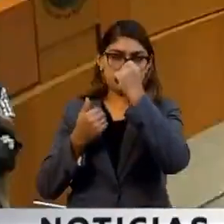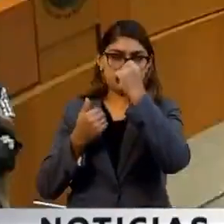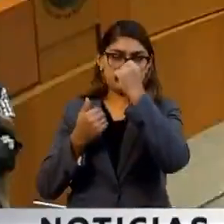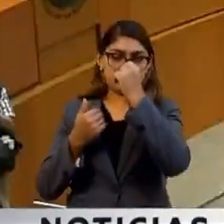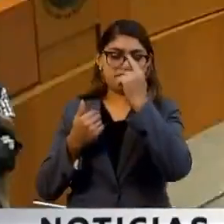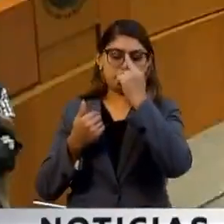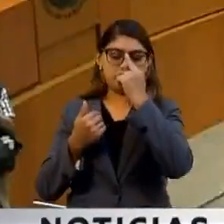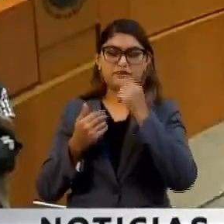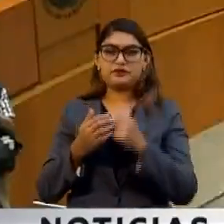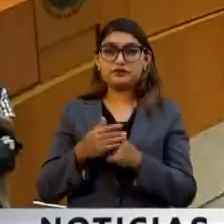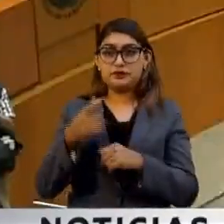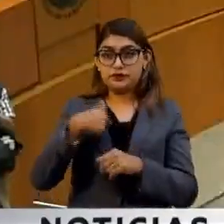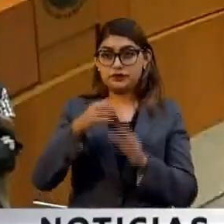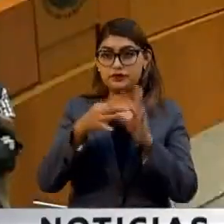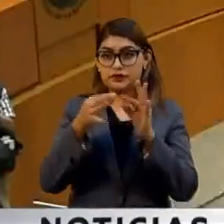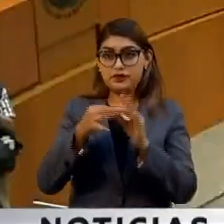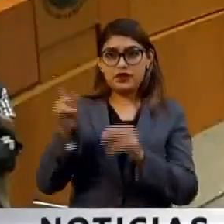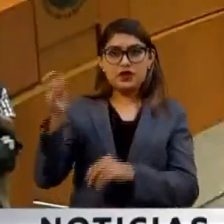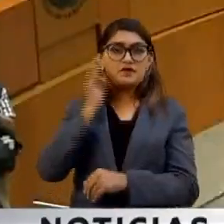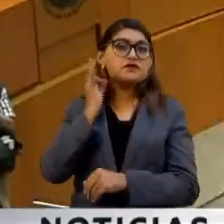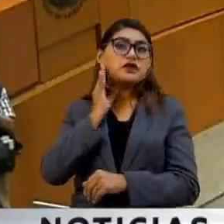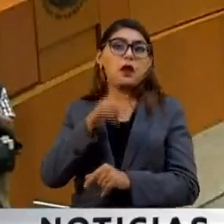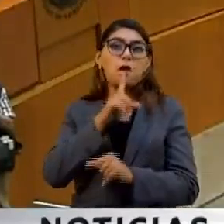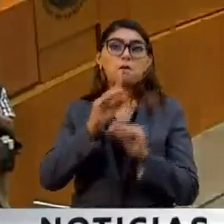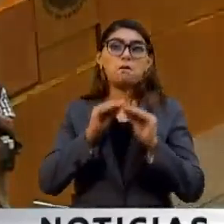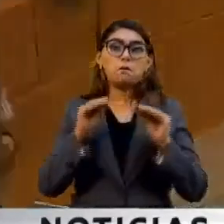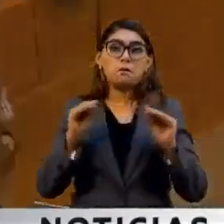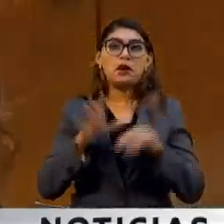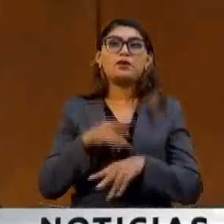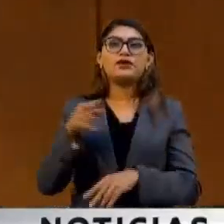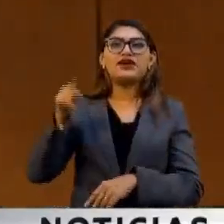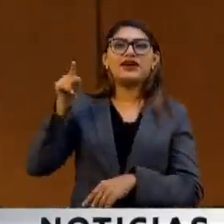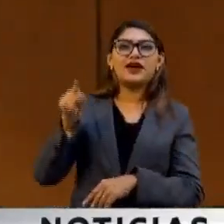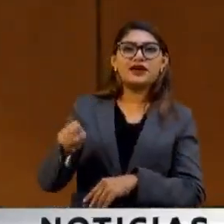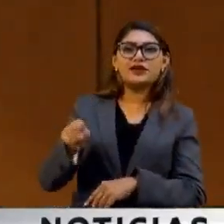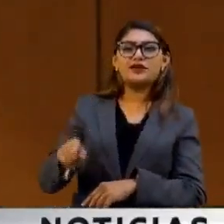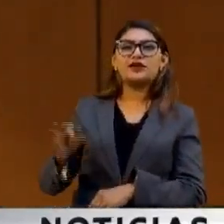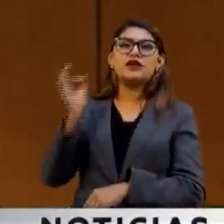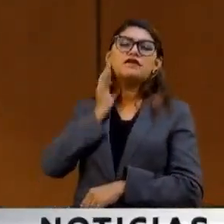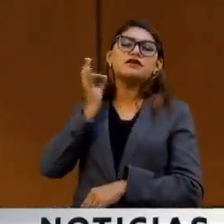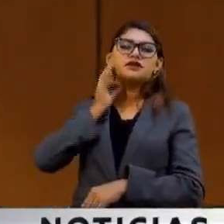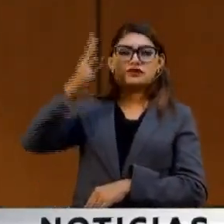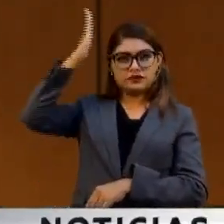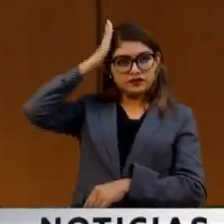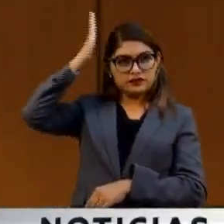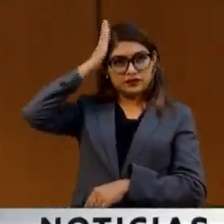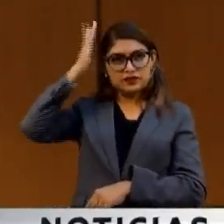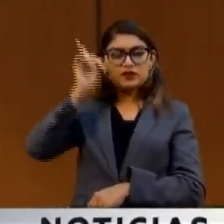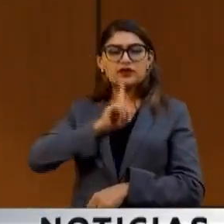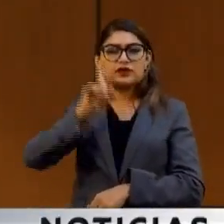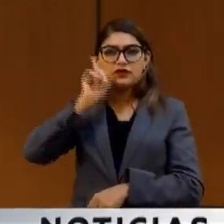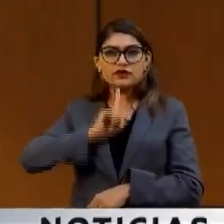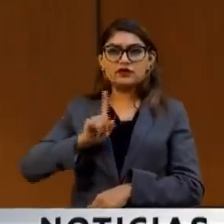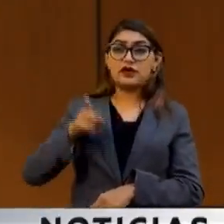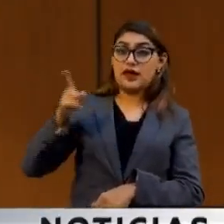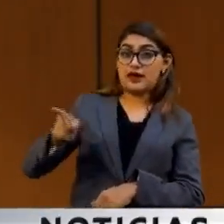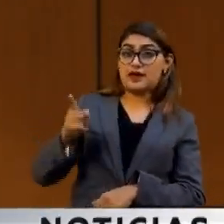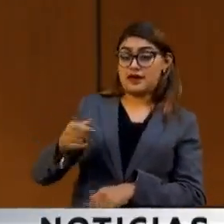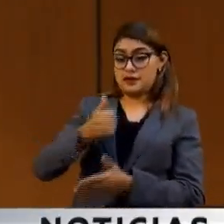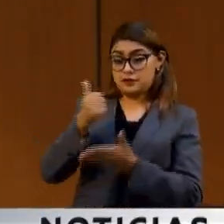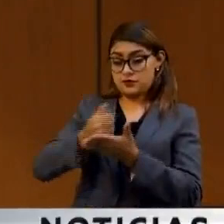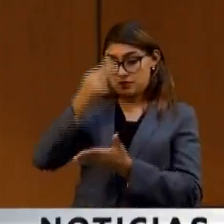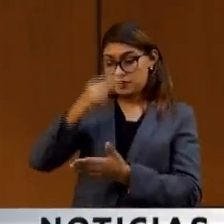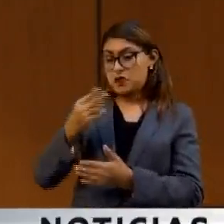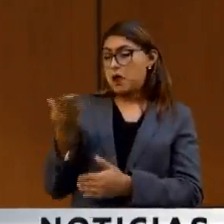Y les voy a decir por qué no dice nada la Fiscalía. Porque la Fiscal General de Justicia de la Ciudad de México, hasta